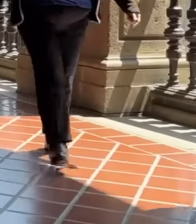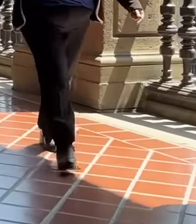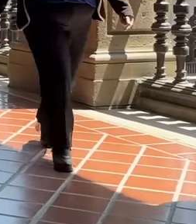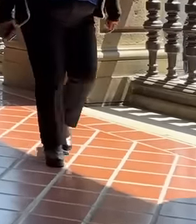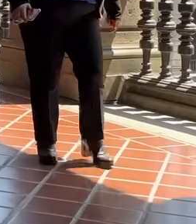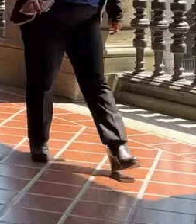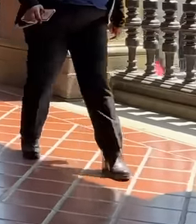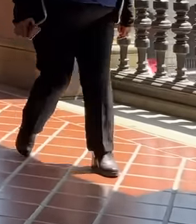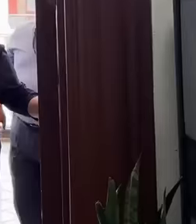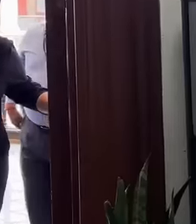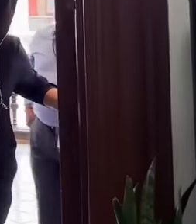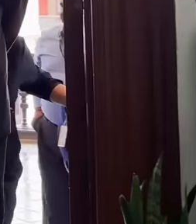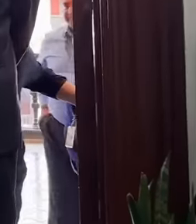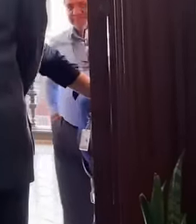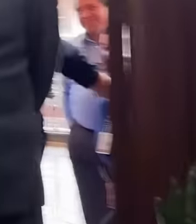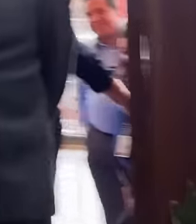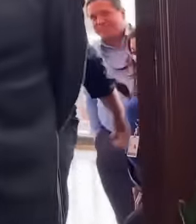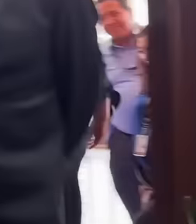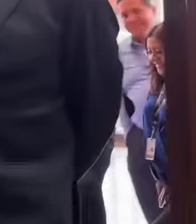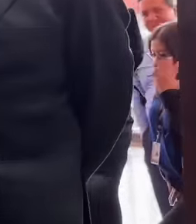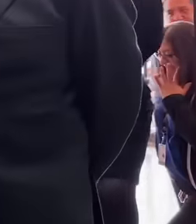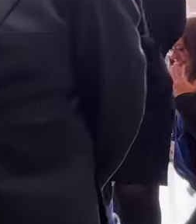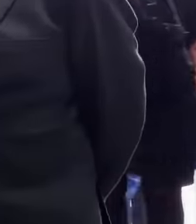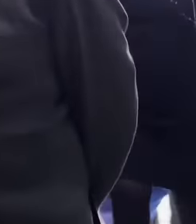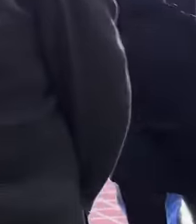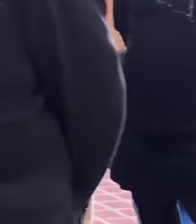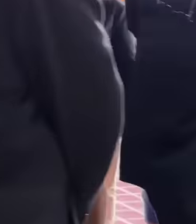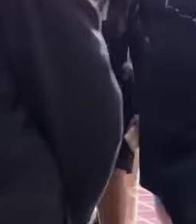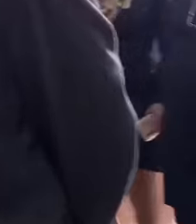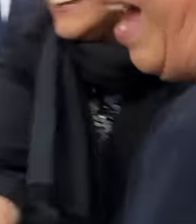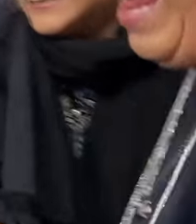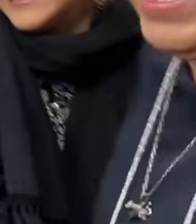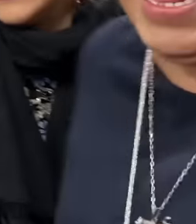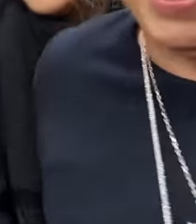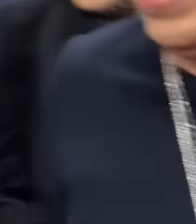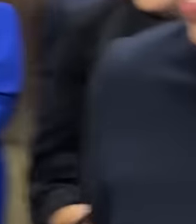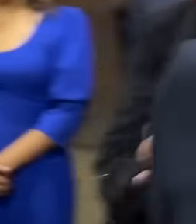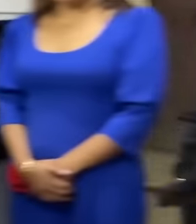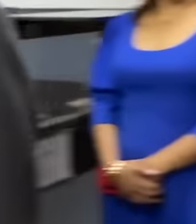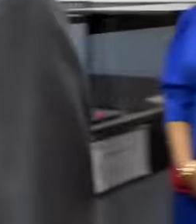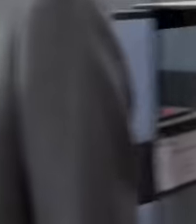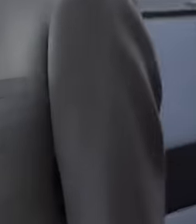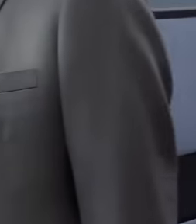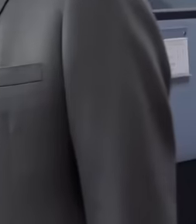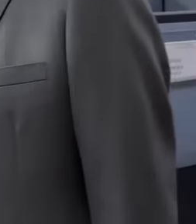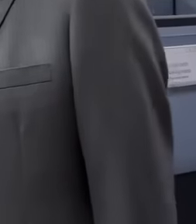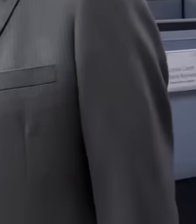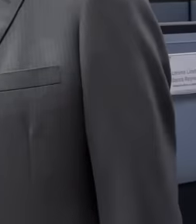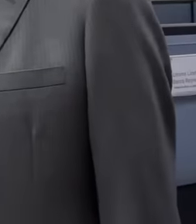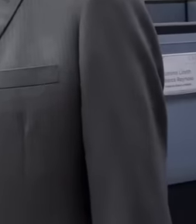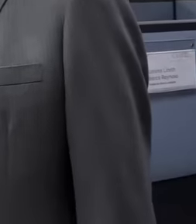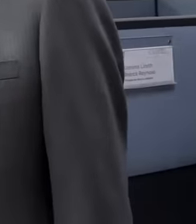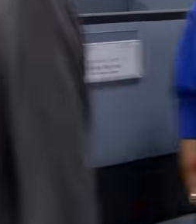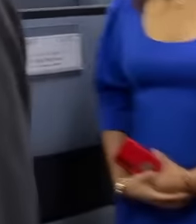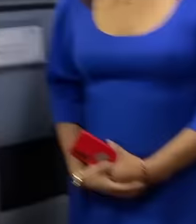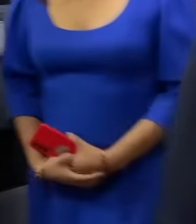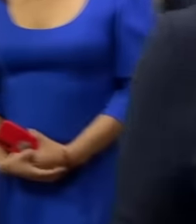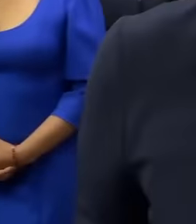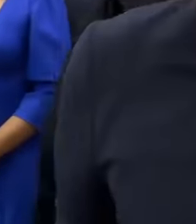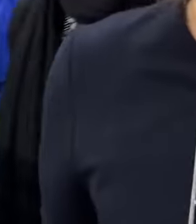El presidente de México, Andrés Manuel López Obrador, cerrará su periodo de gobierno con gran broche de